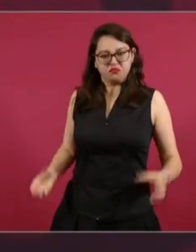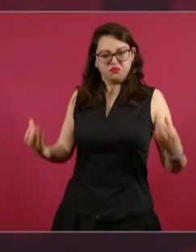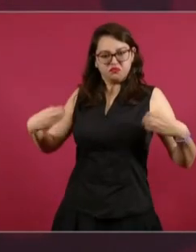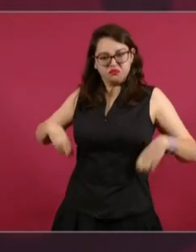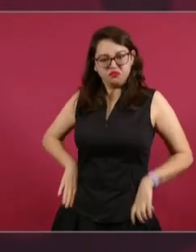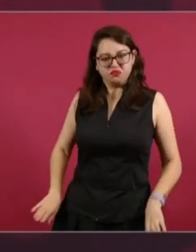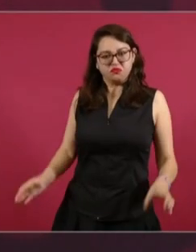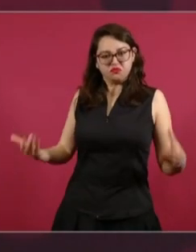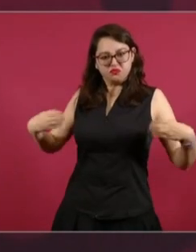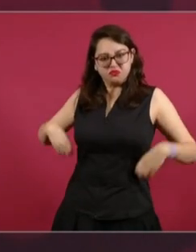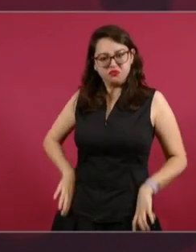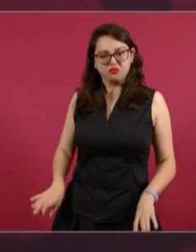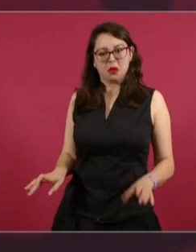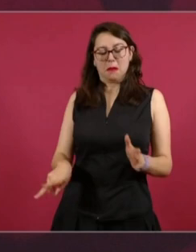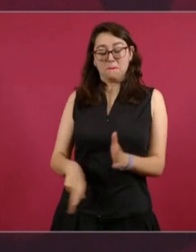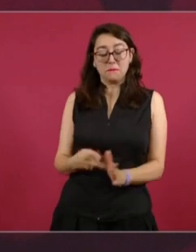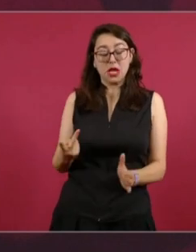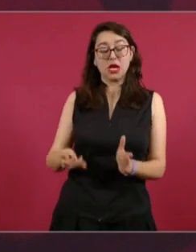neoporfiristas,